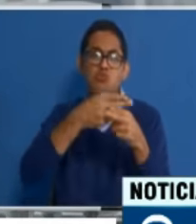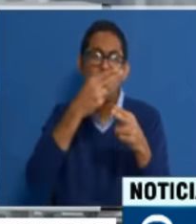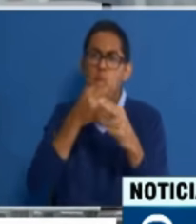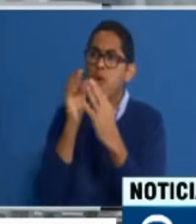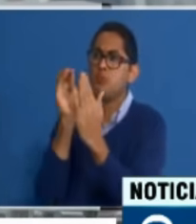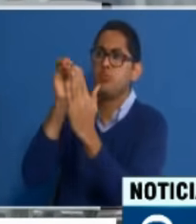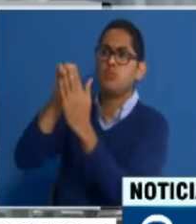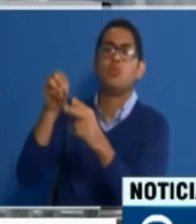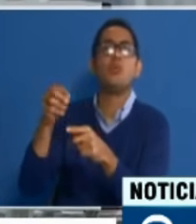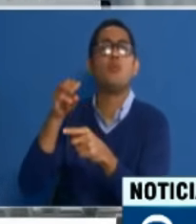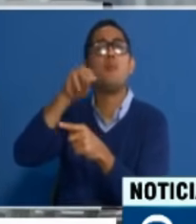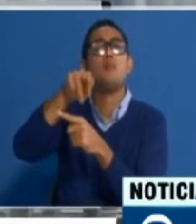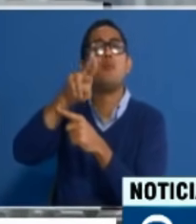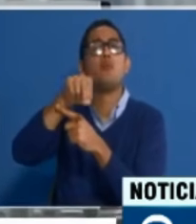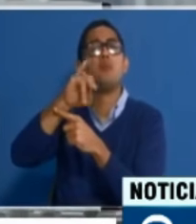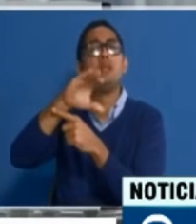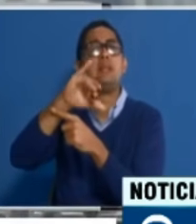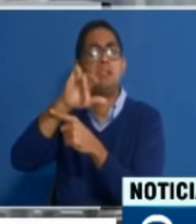84 mil beneficiarios.